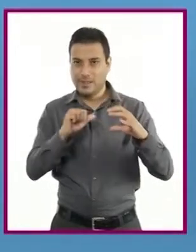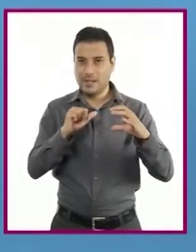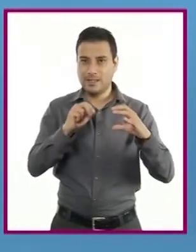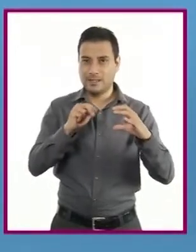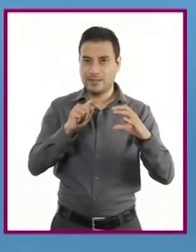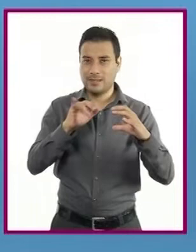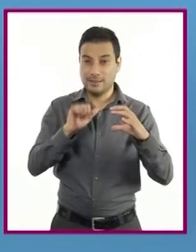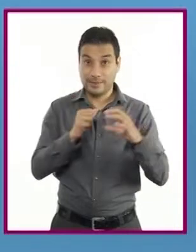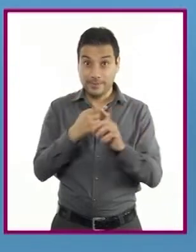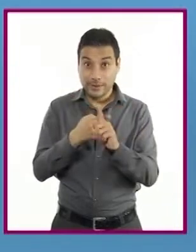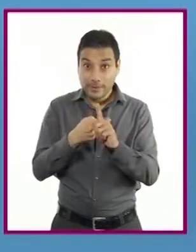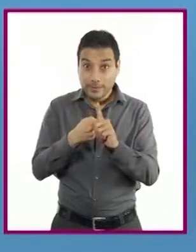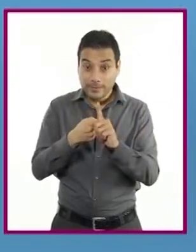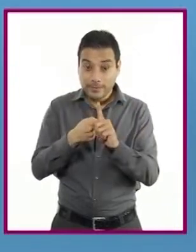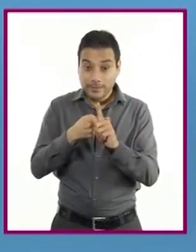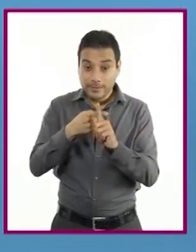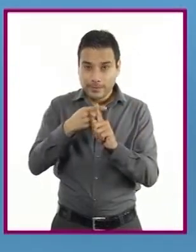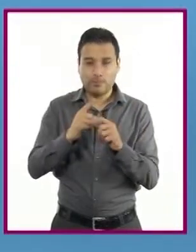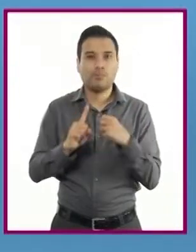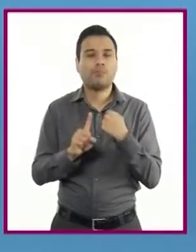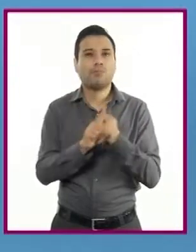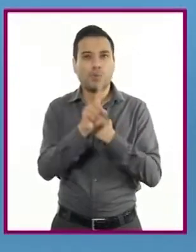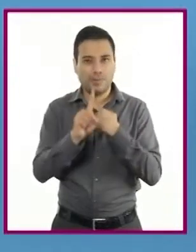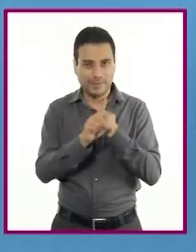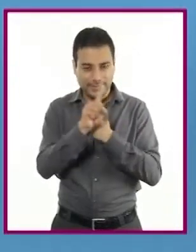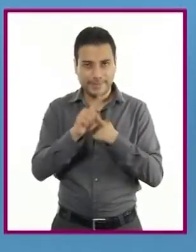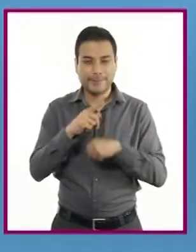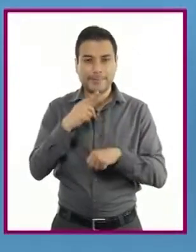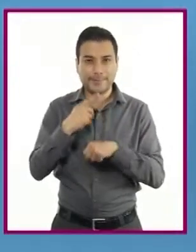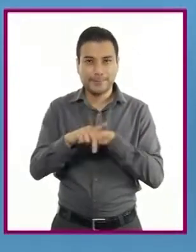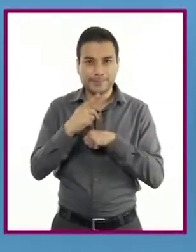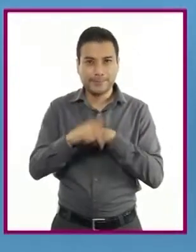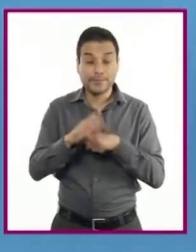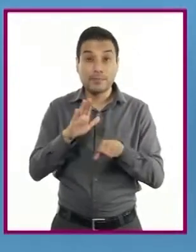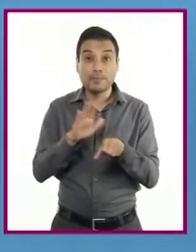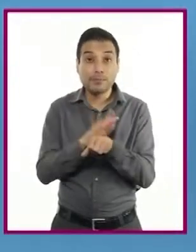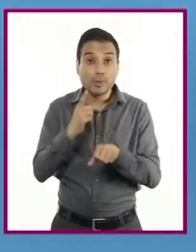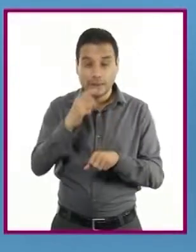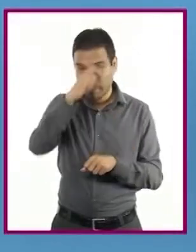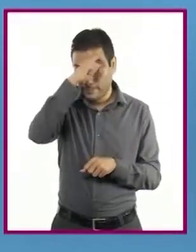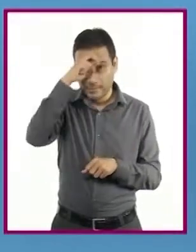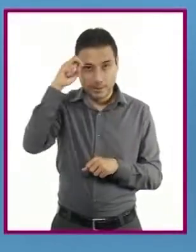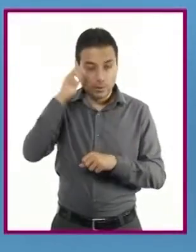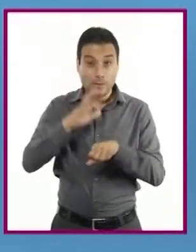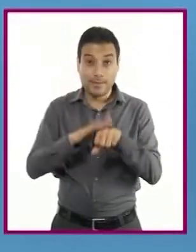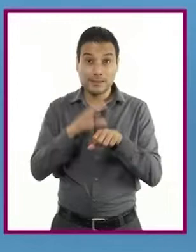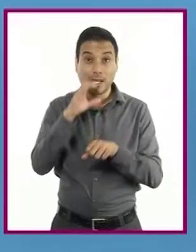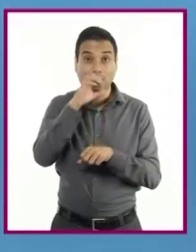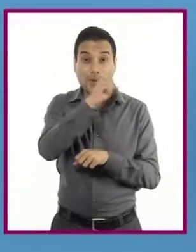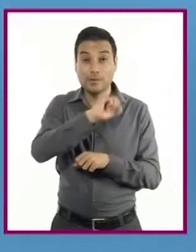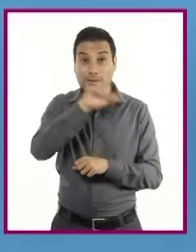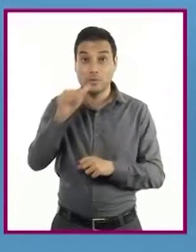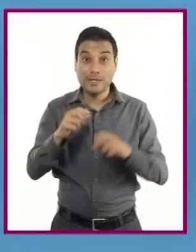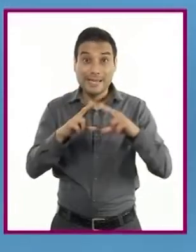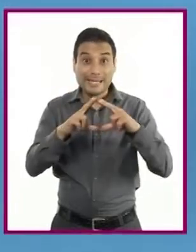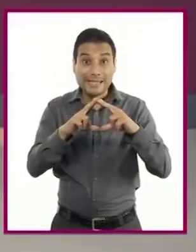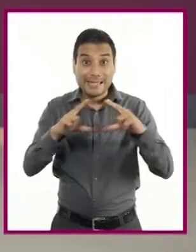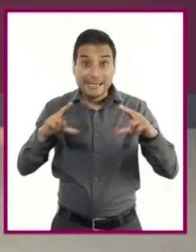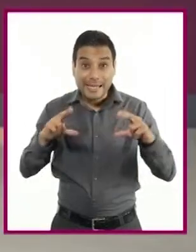temperaturas representa un grave problema, ya que los veranos son más cálidos, y esto provoca que el deshielo sea más